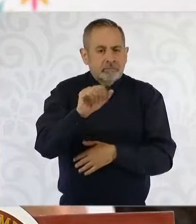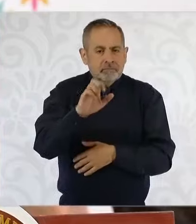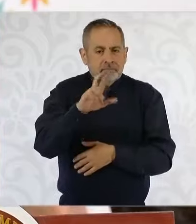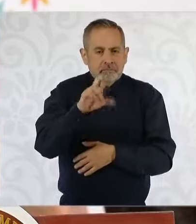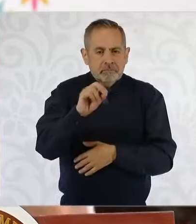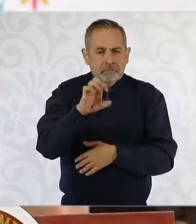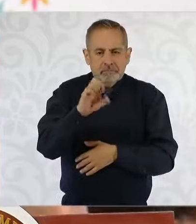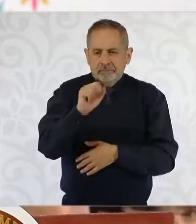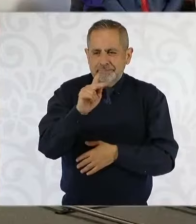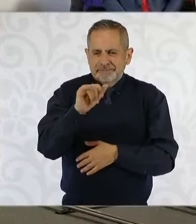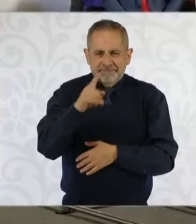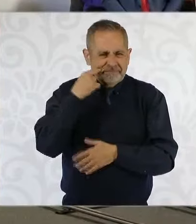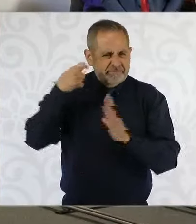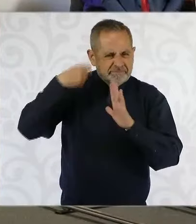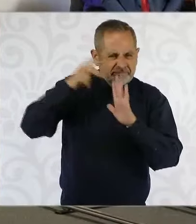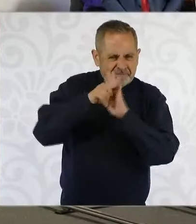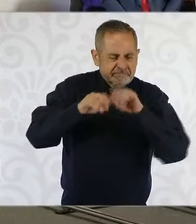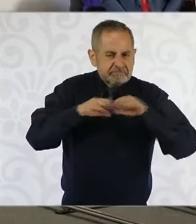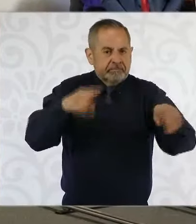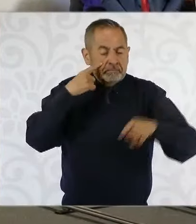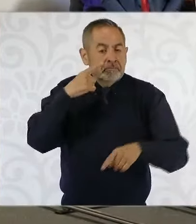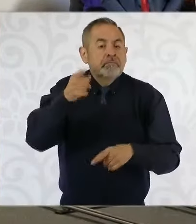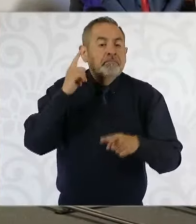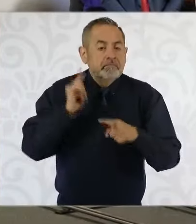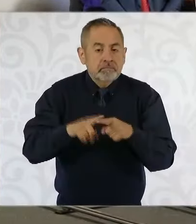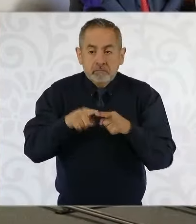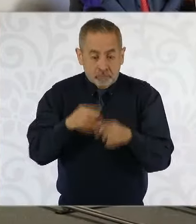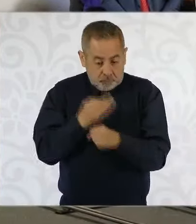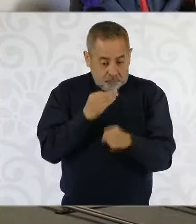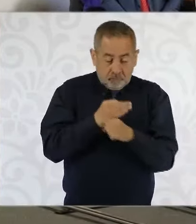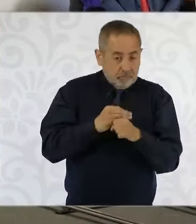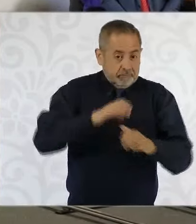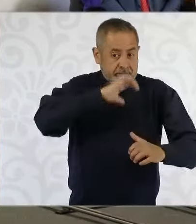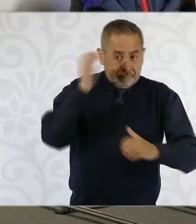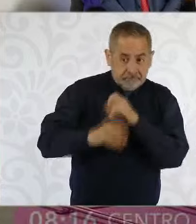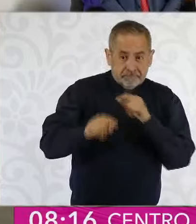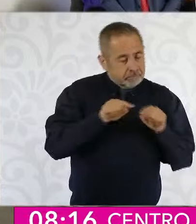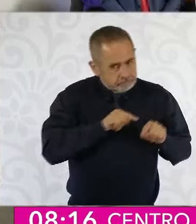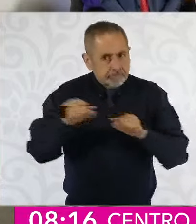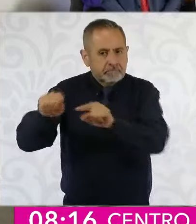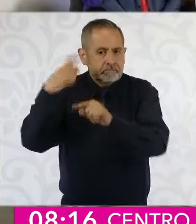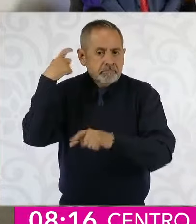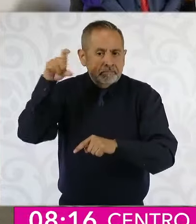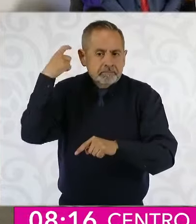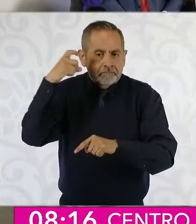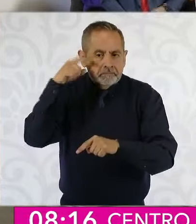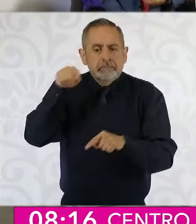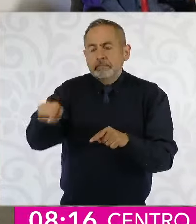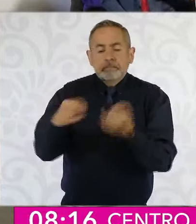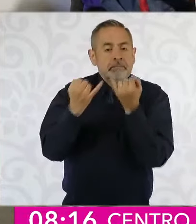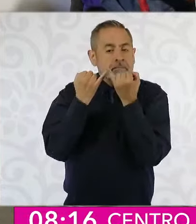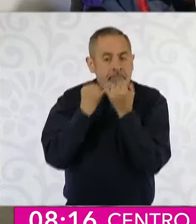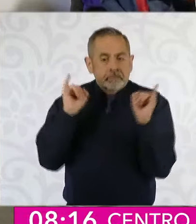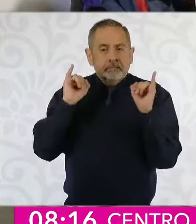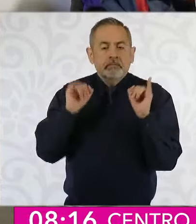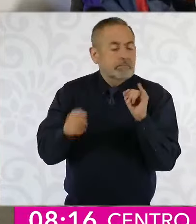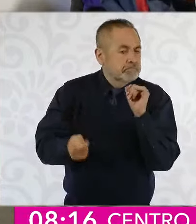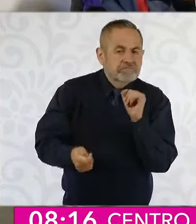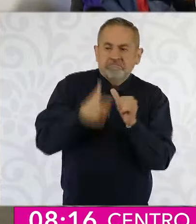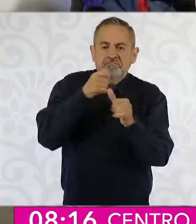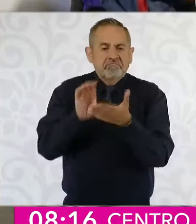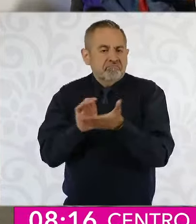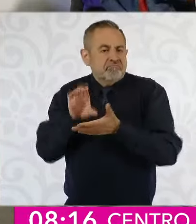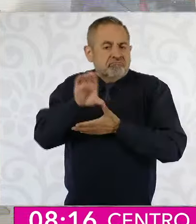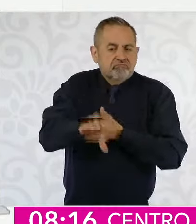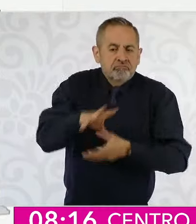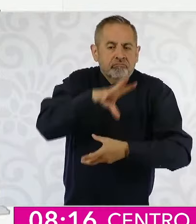correr, adelante por favor, hoy corremos a Querétaro a inaugurar la primera, una inversión